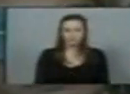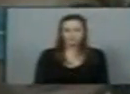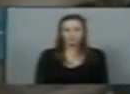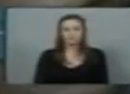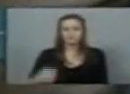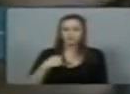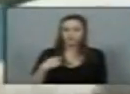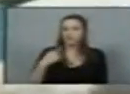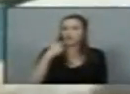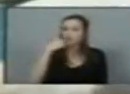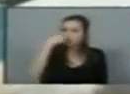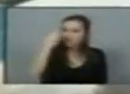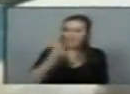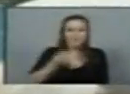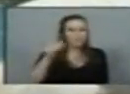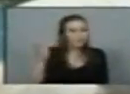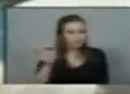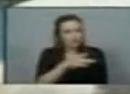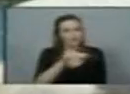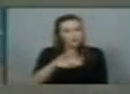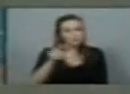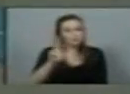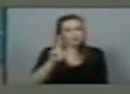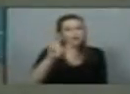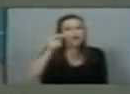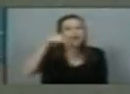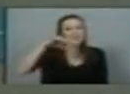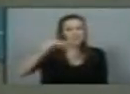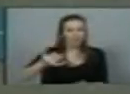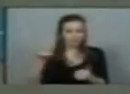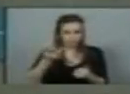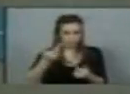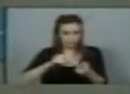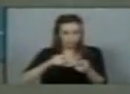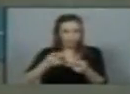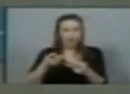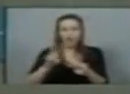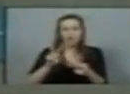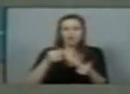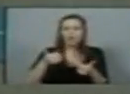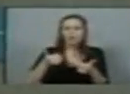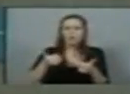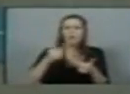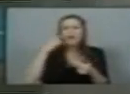le digo en la cara, señor Aranda y señor Rendo, ustedes no son unos